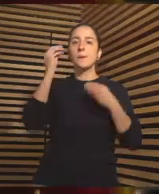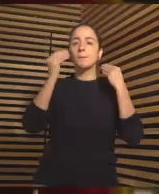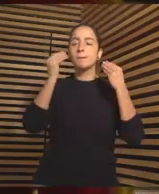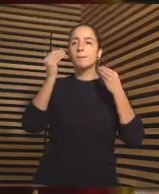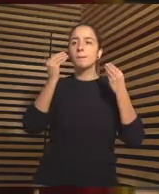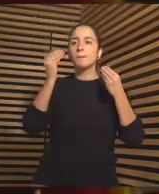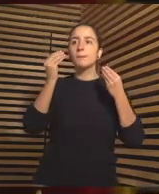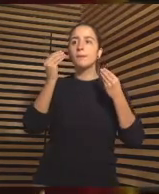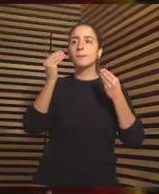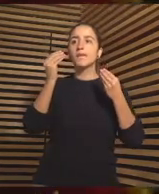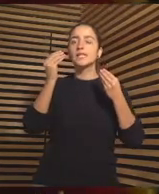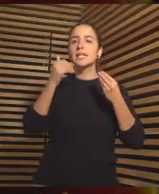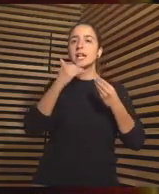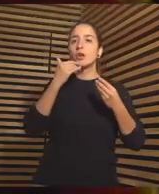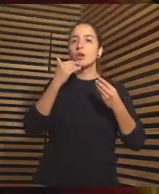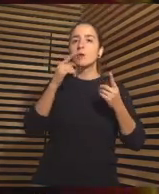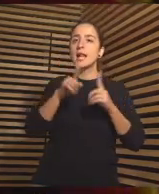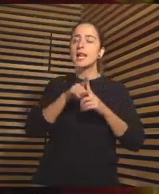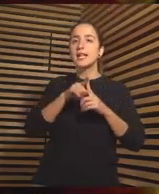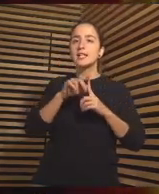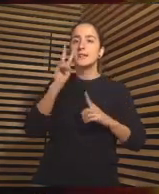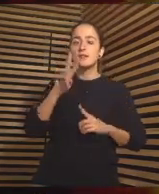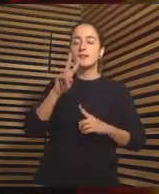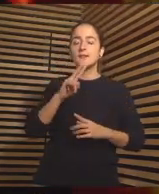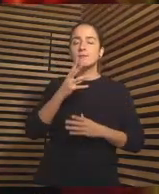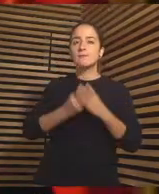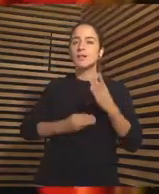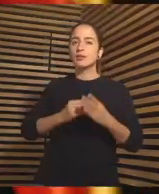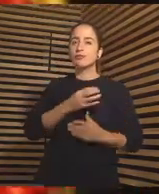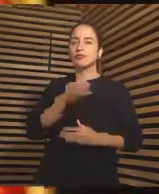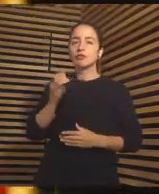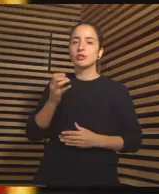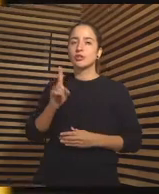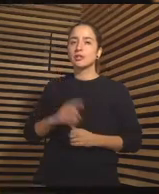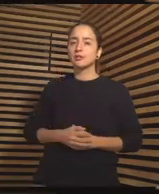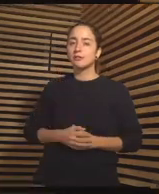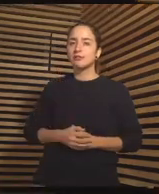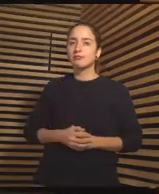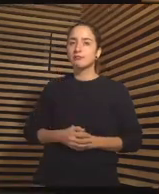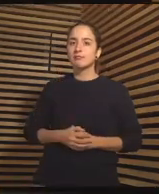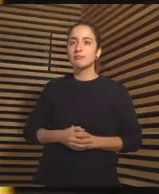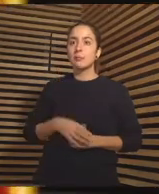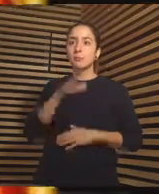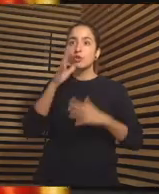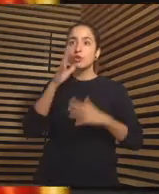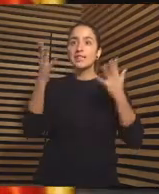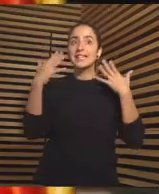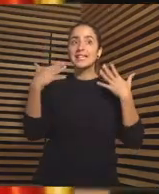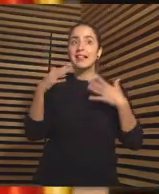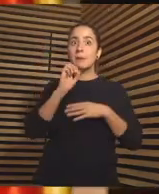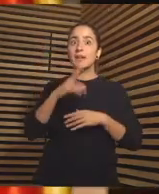que no es correcto, y es que las terrazas son inevitables,